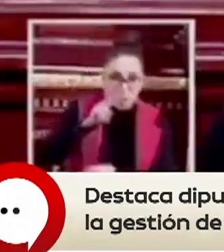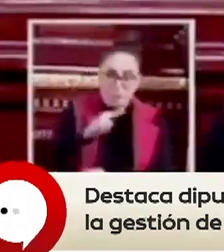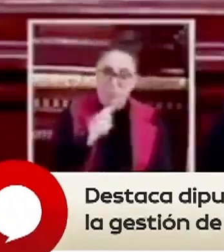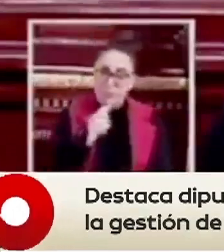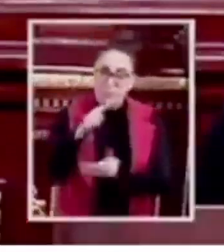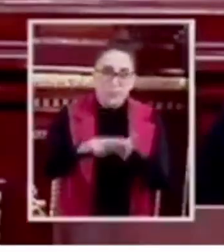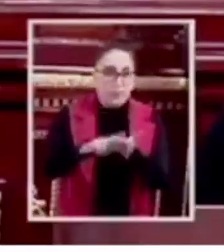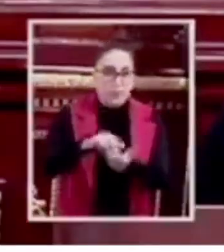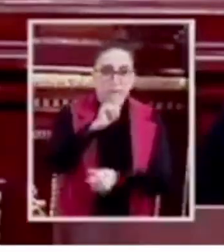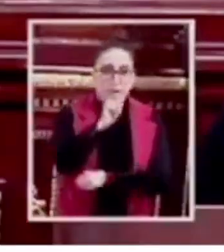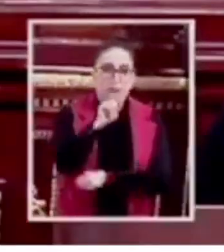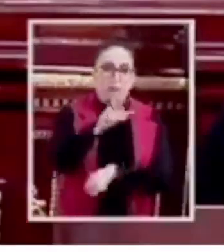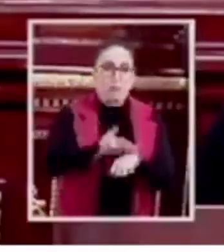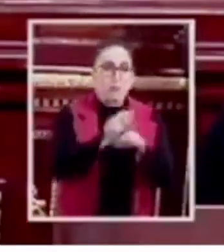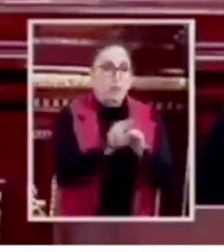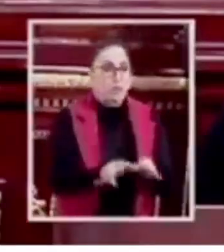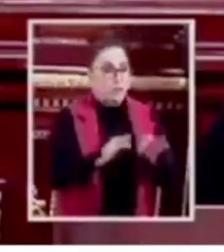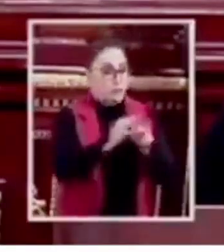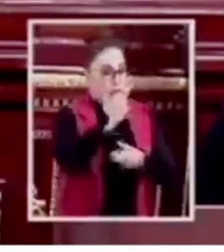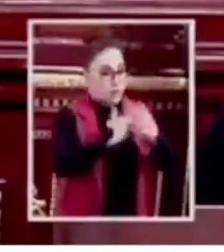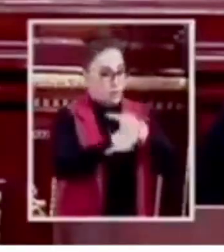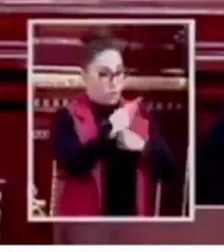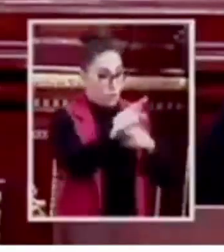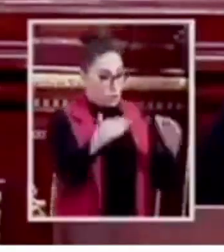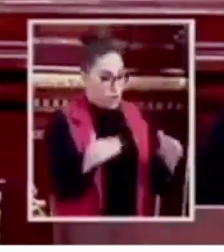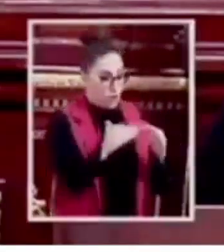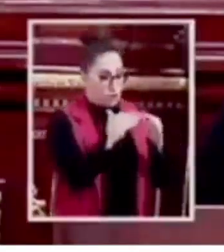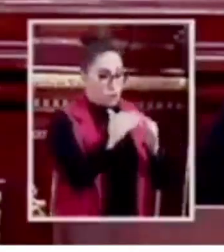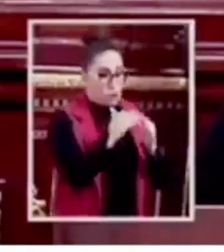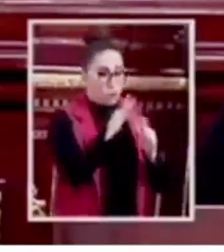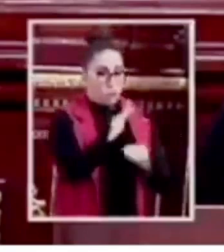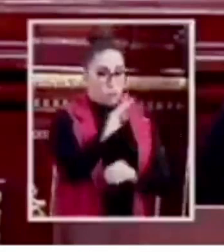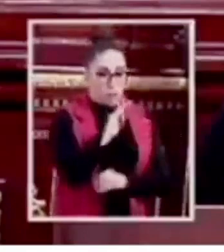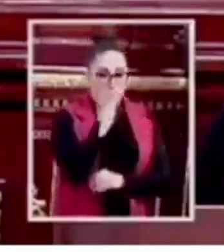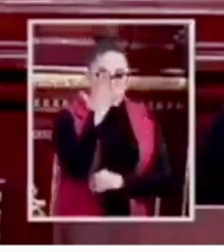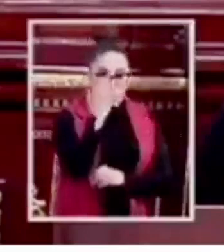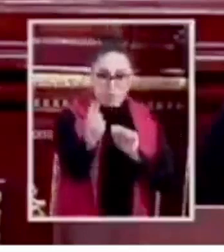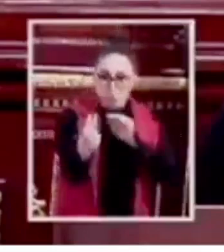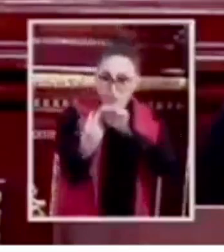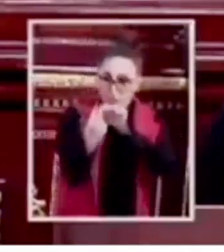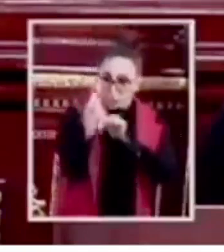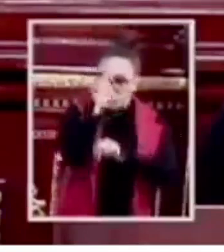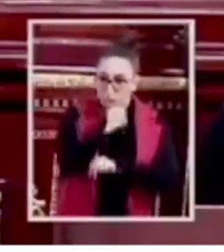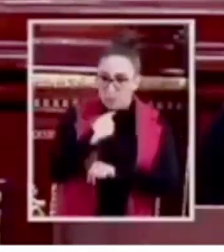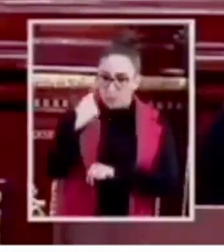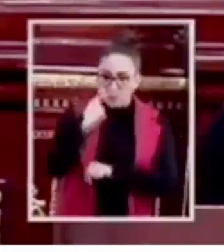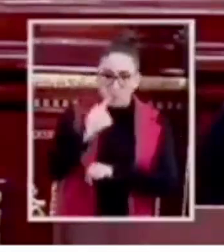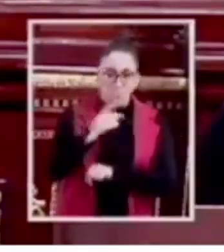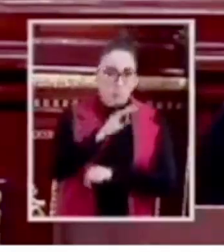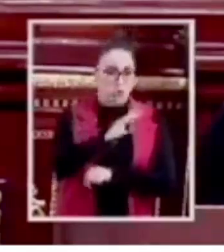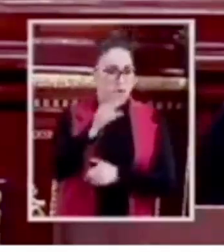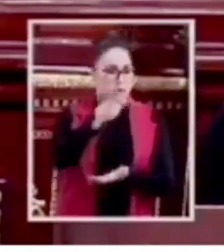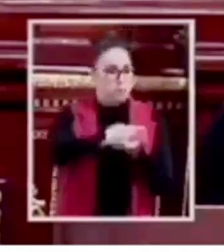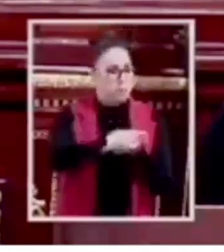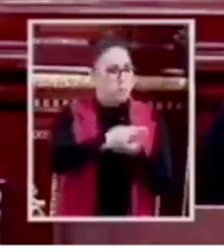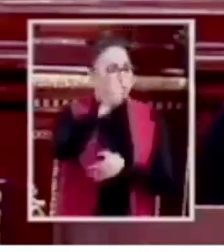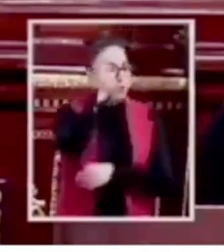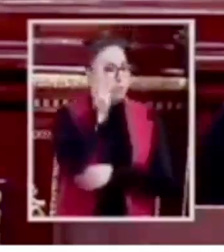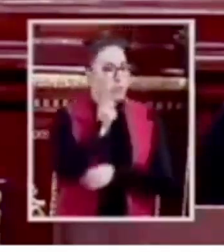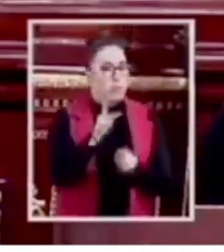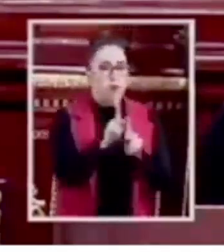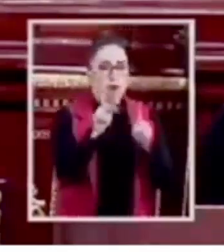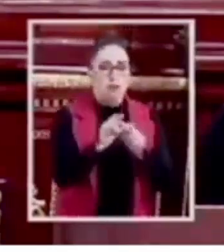que llegar a tu casa, a mirarte al espejo y dormir en paz. Y mirar a tus ojos, a los ojos de tus hijos, de tus